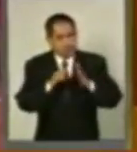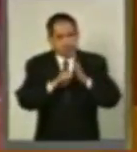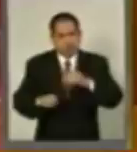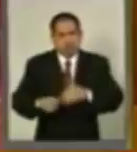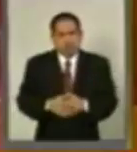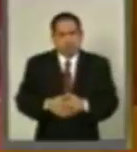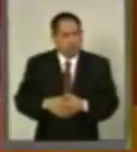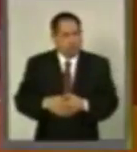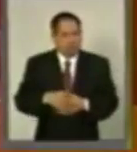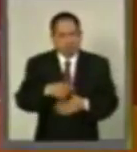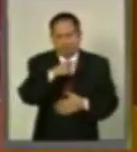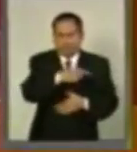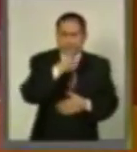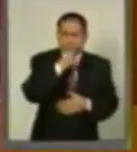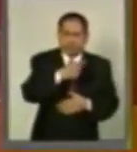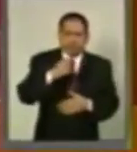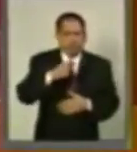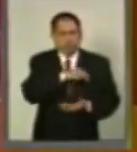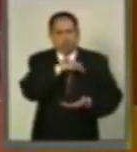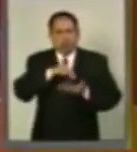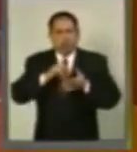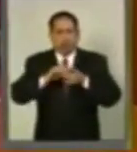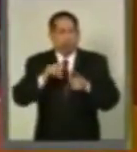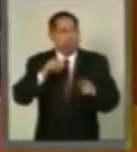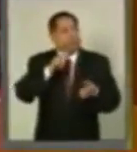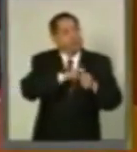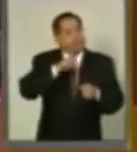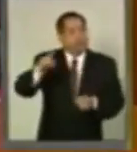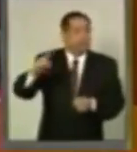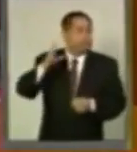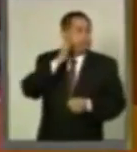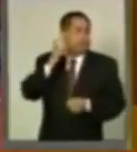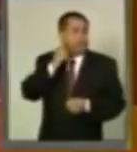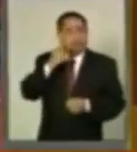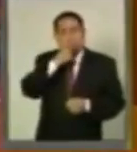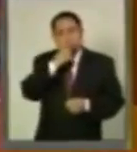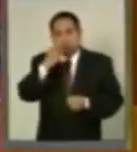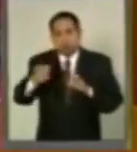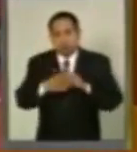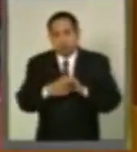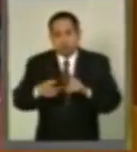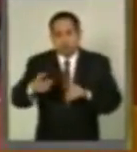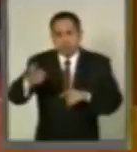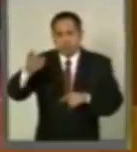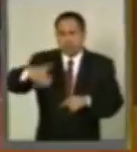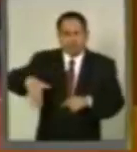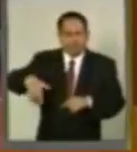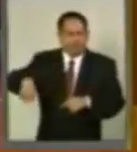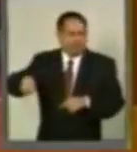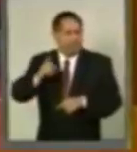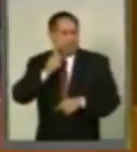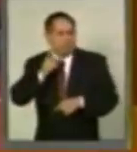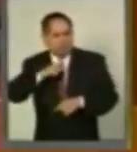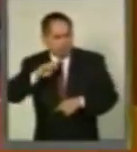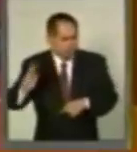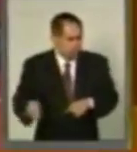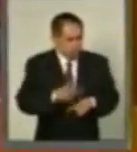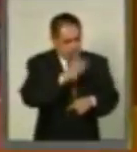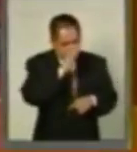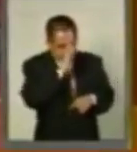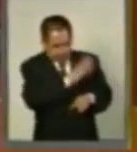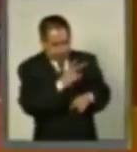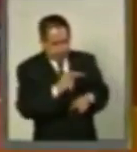pesar de ese escenario, en su comparecencia en la Cámara de Diputados, al contestarle a uno de los diputados que lo